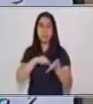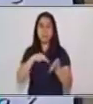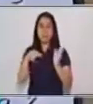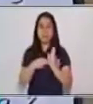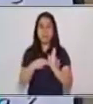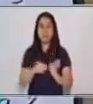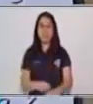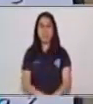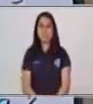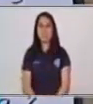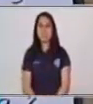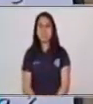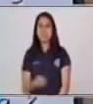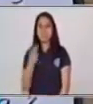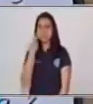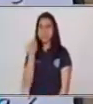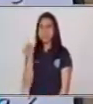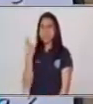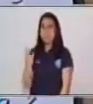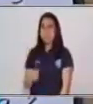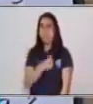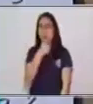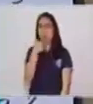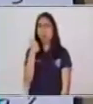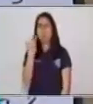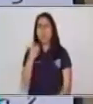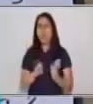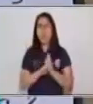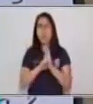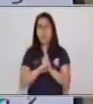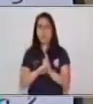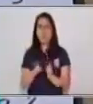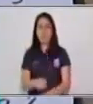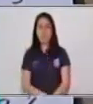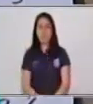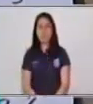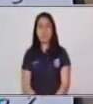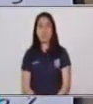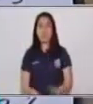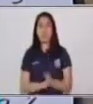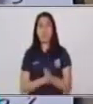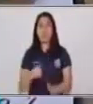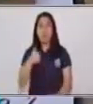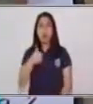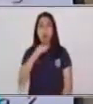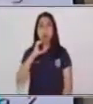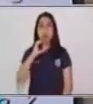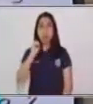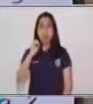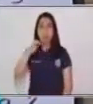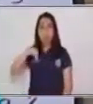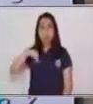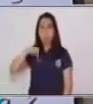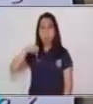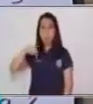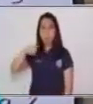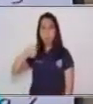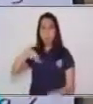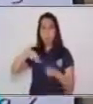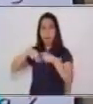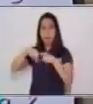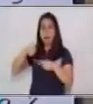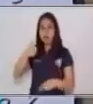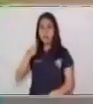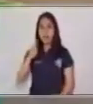palabras, acompañaban, rima con guiaban, aban,